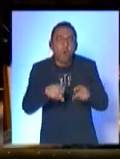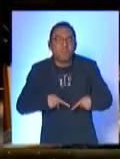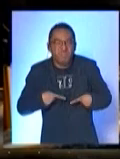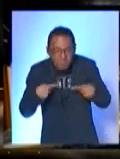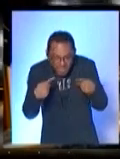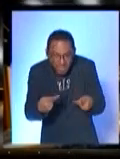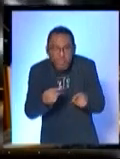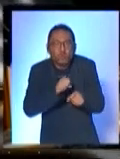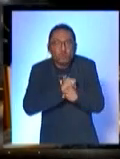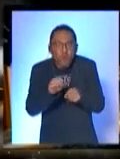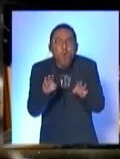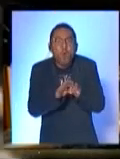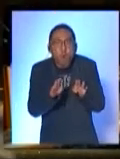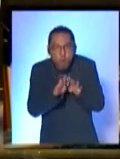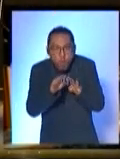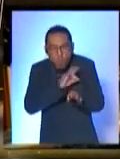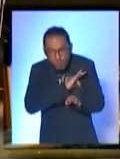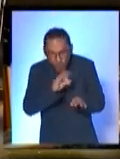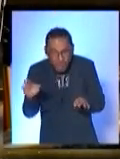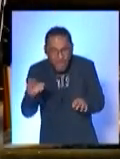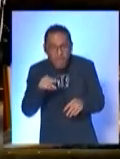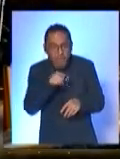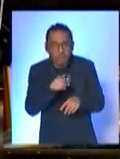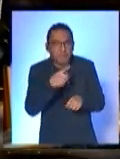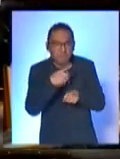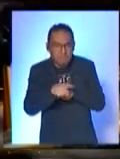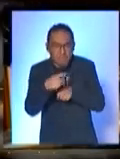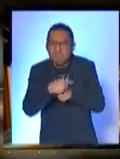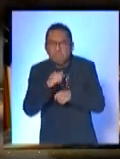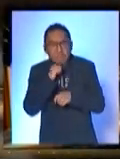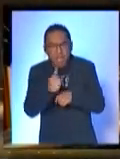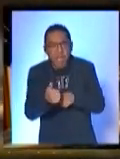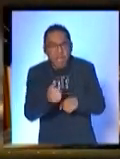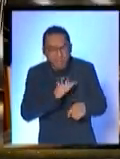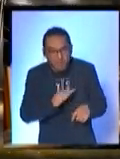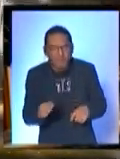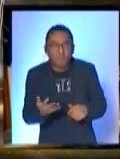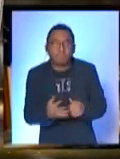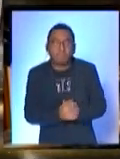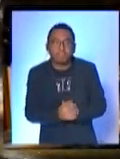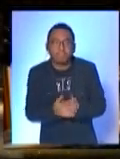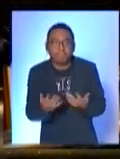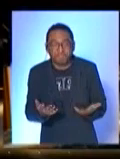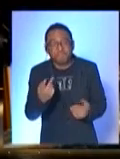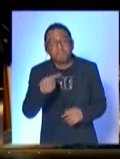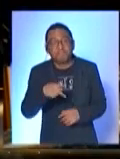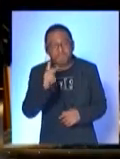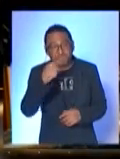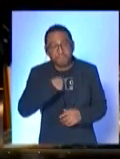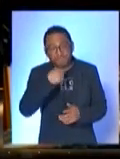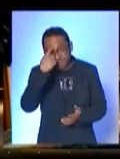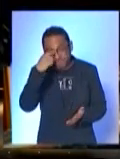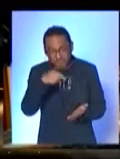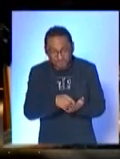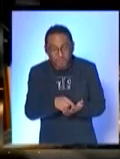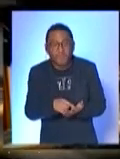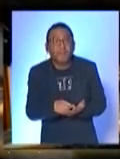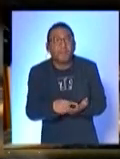ya precolado, sin dañar la estructura. Pero yo creo que la